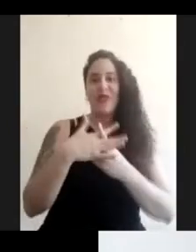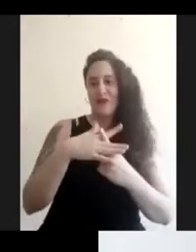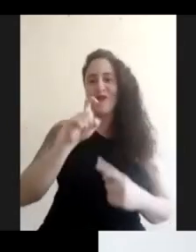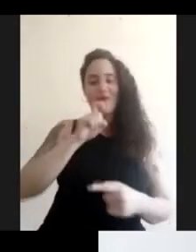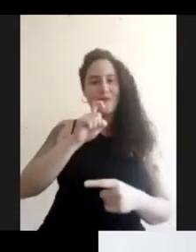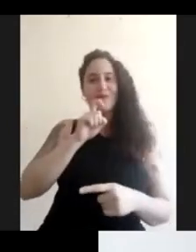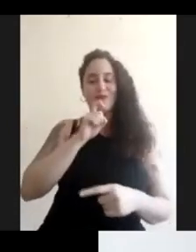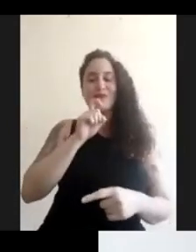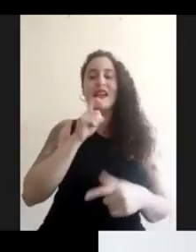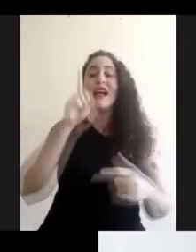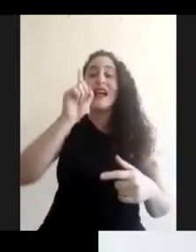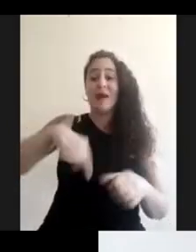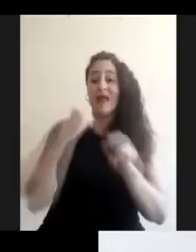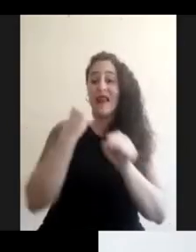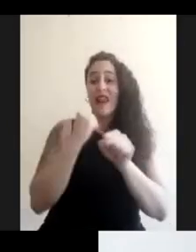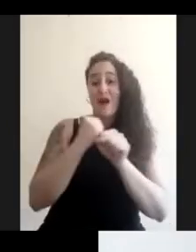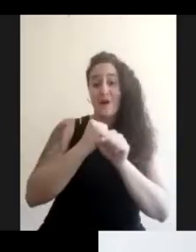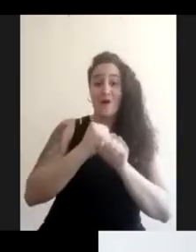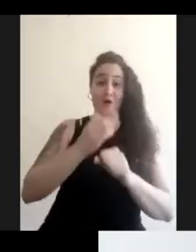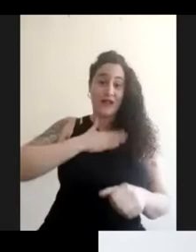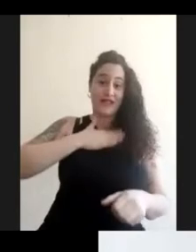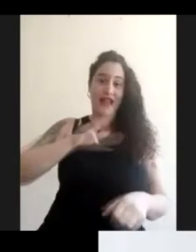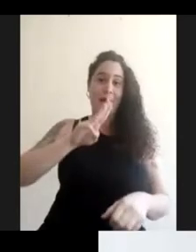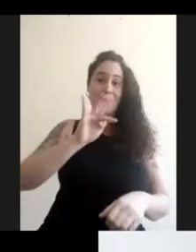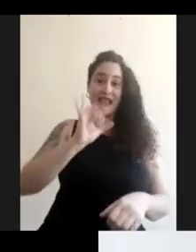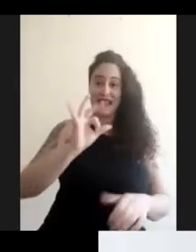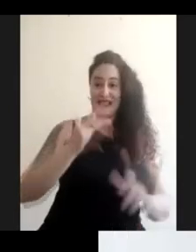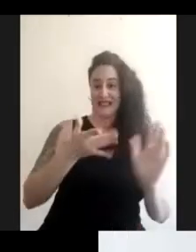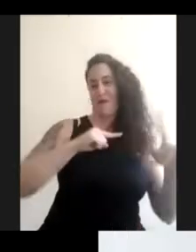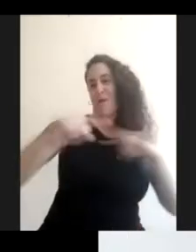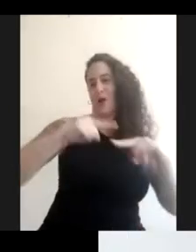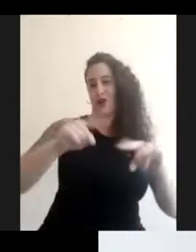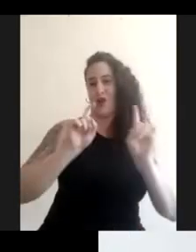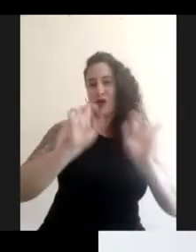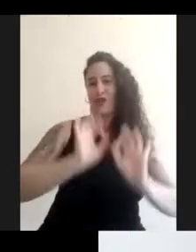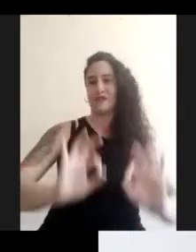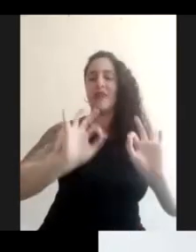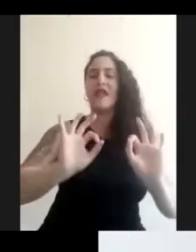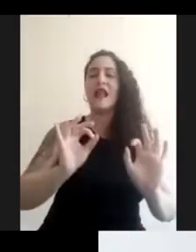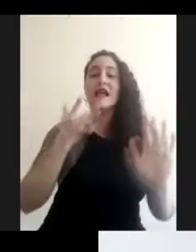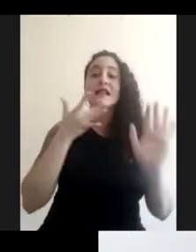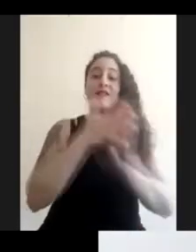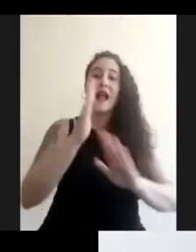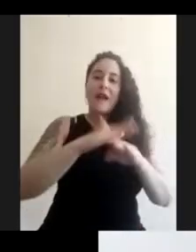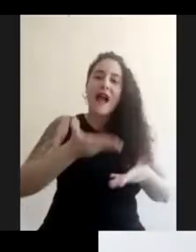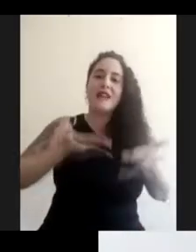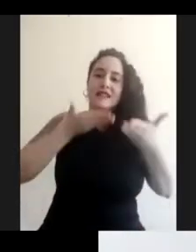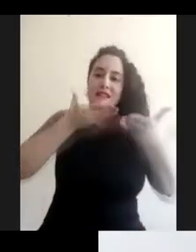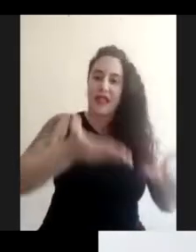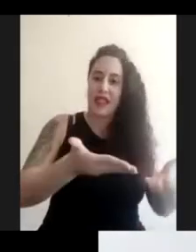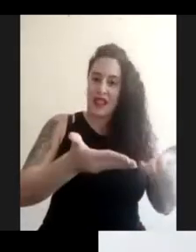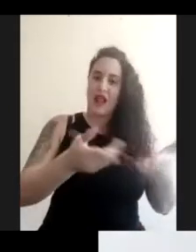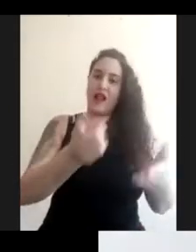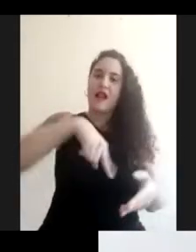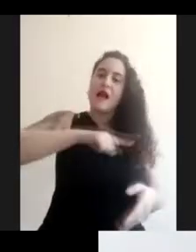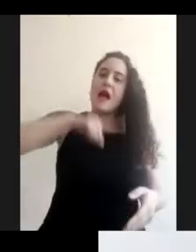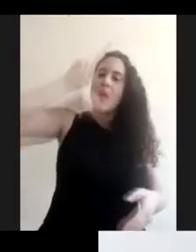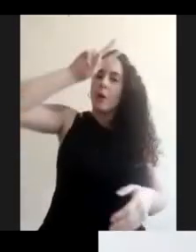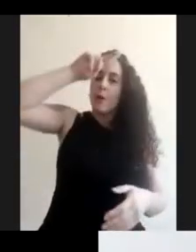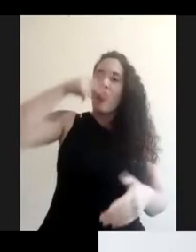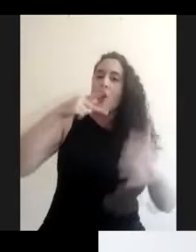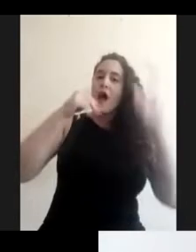labor de los PETI, monitores de educación especial, es sobre todo a nivel asistencial. Nos preocupamos de atender